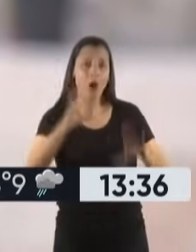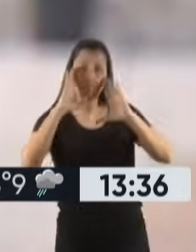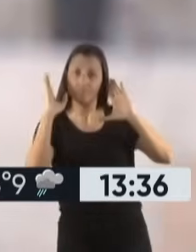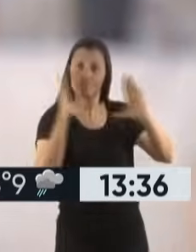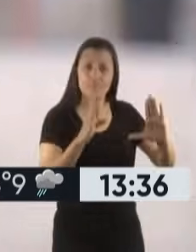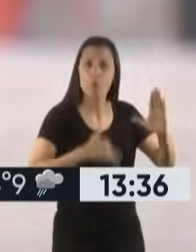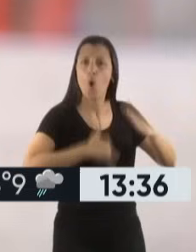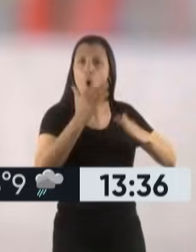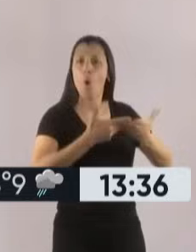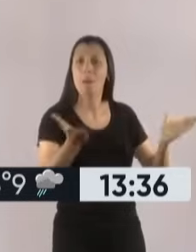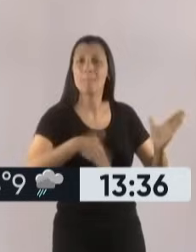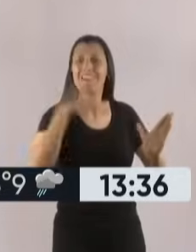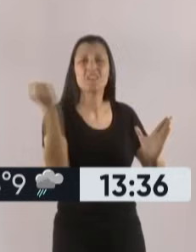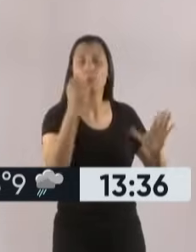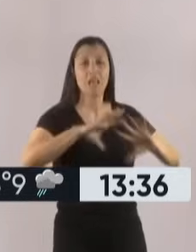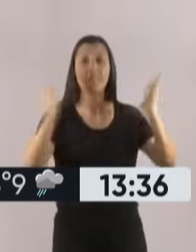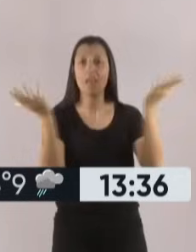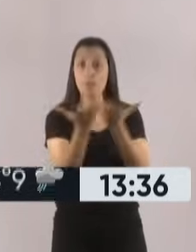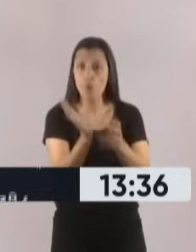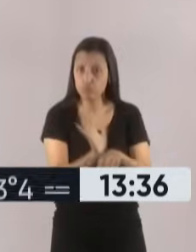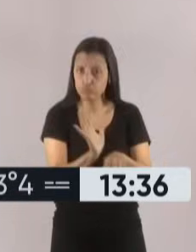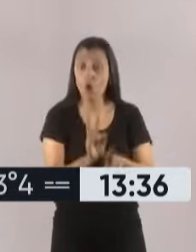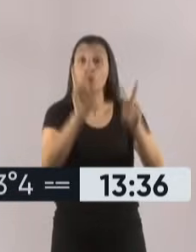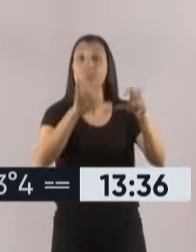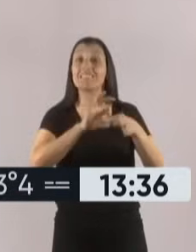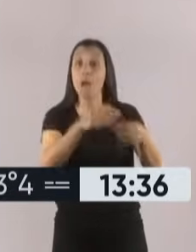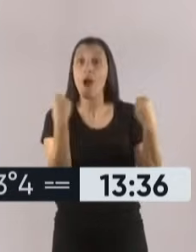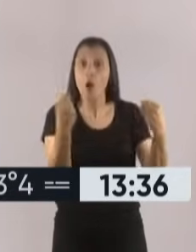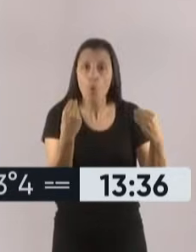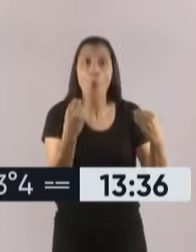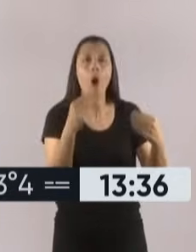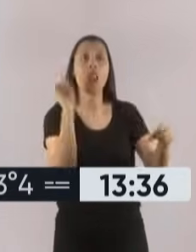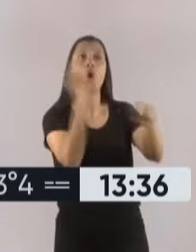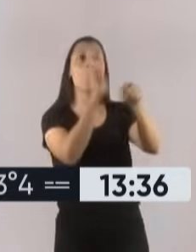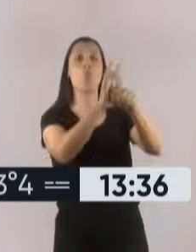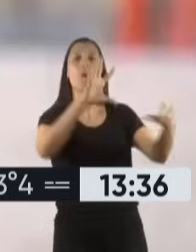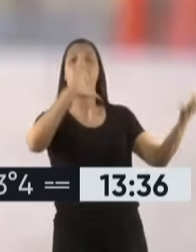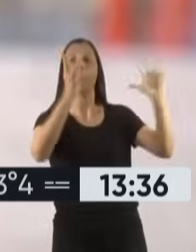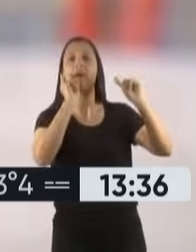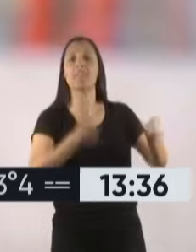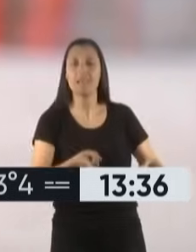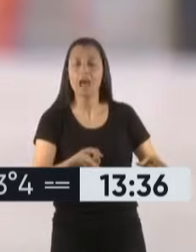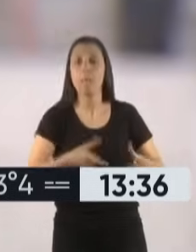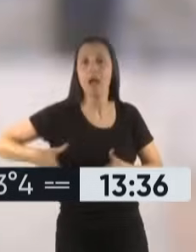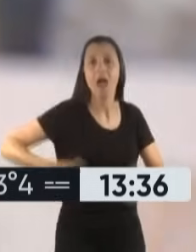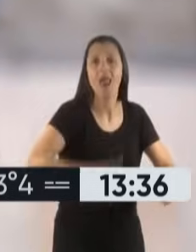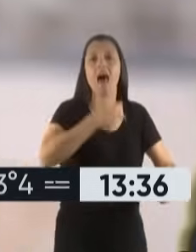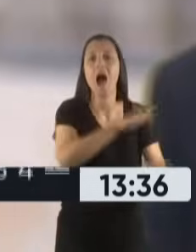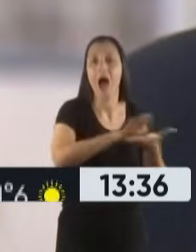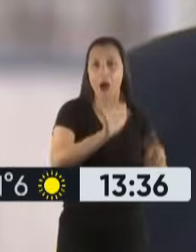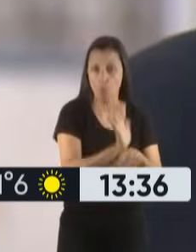más importantes del mundo de ingeniería ambiental y sanitaria. Y entonces le